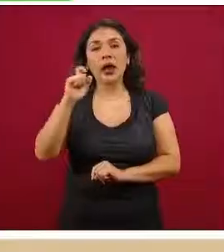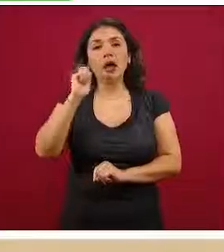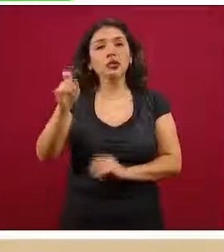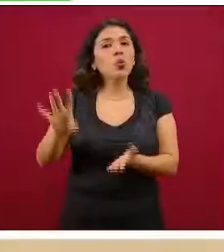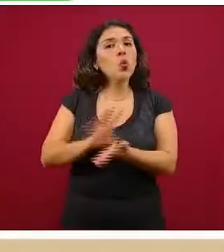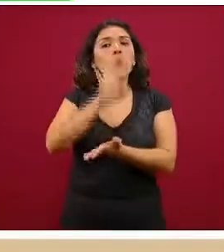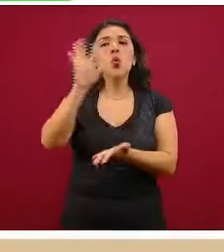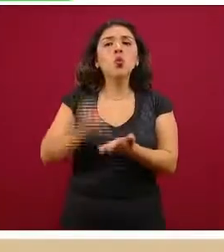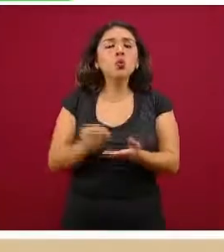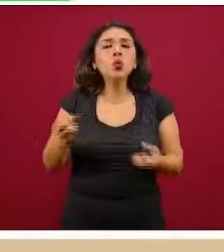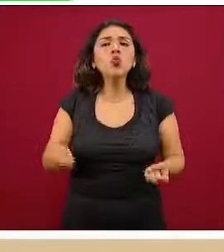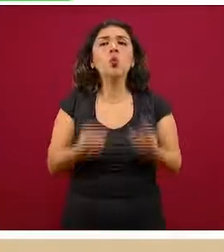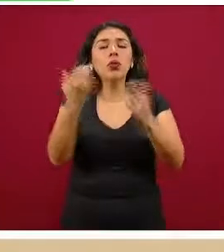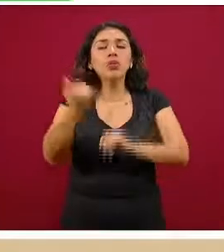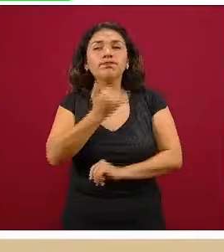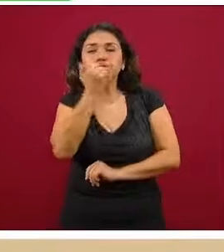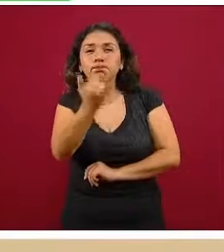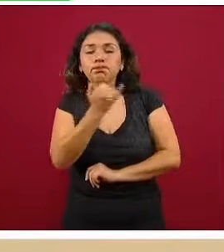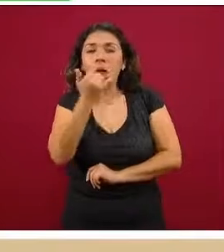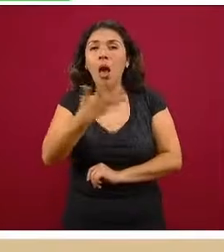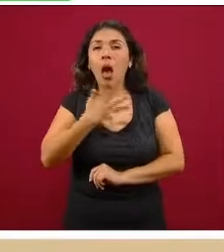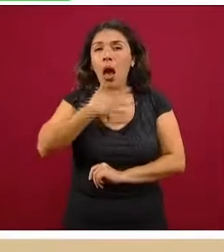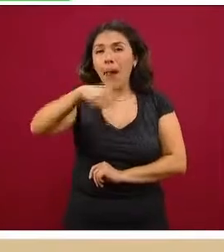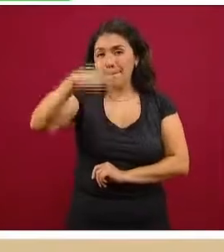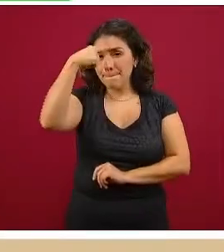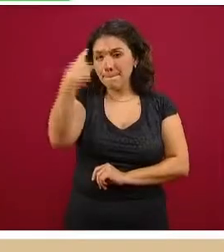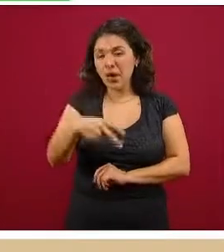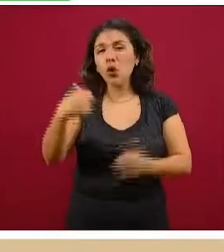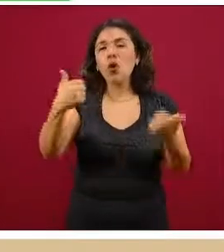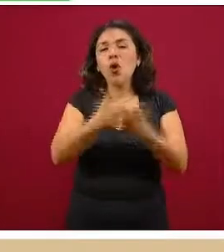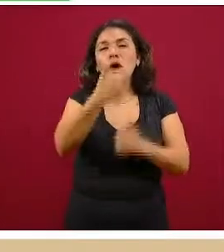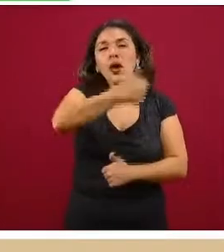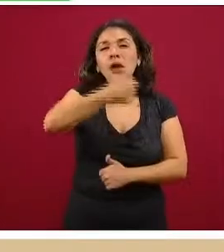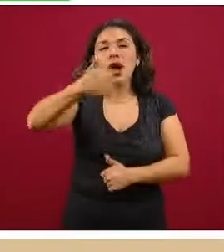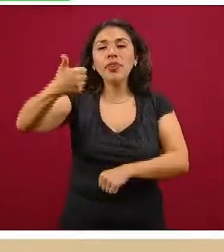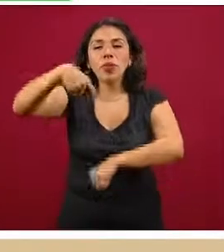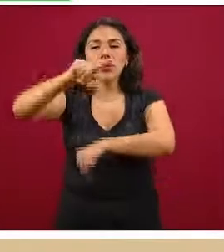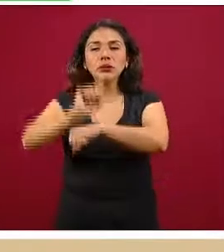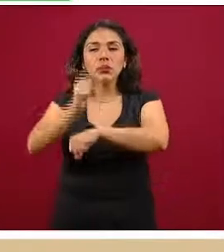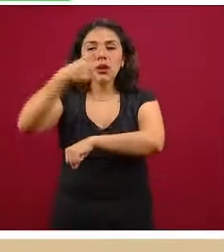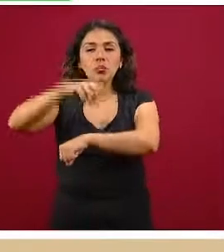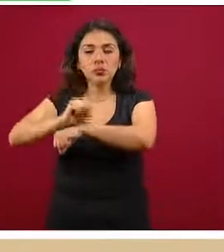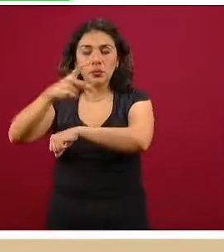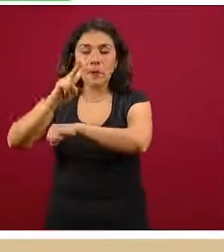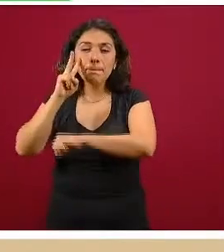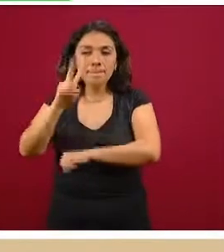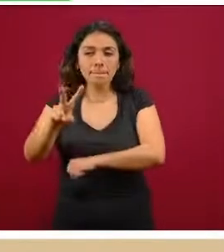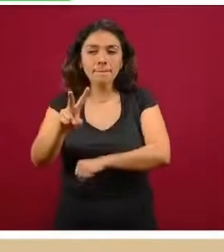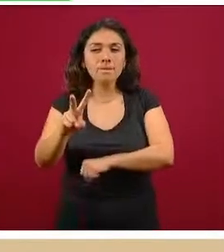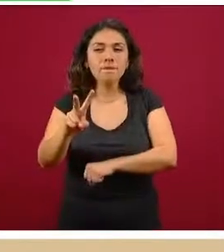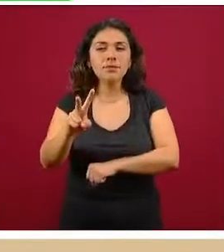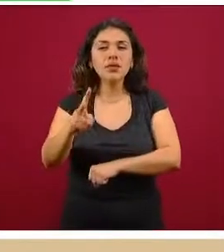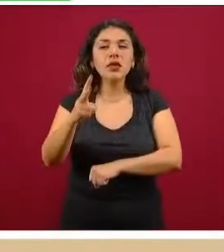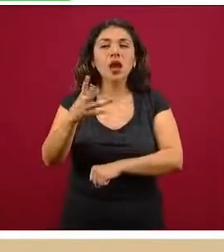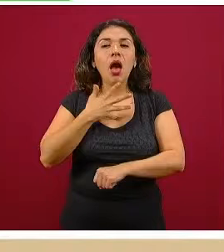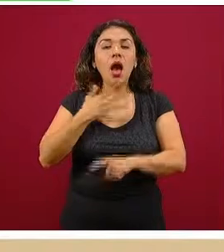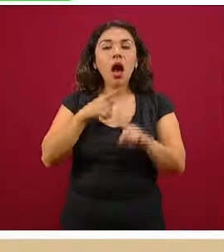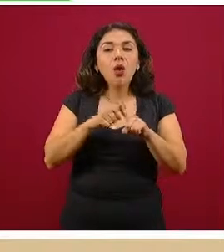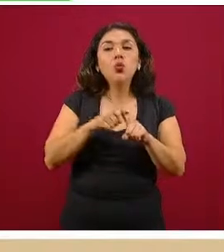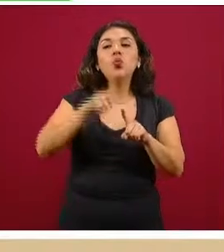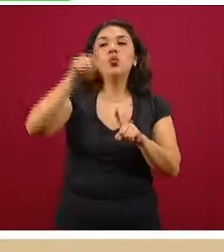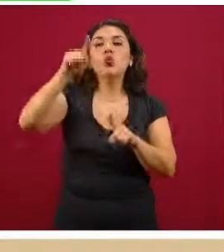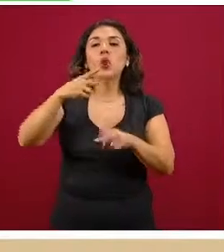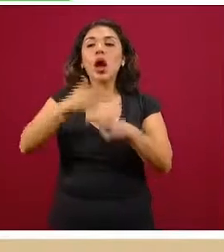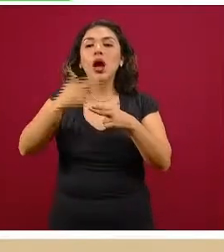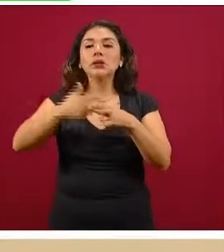casos estimados en México por semana epidemiológica. Aquí podemos ver la clara tendencia ascendente que tuvo hasta la